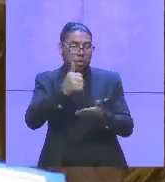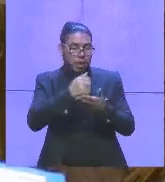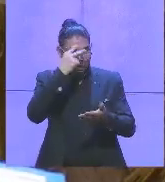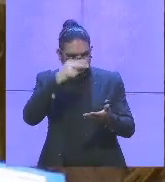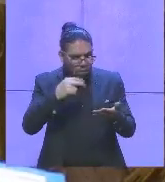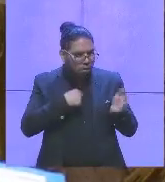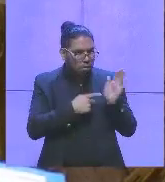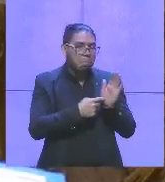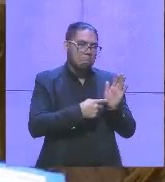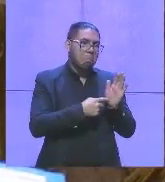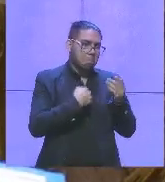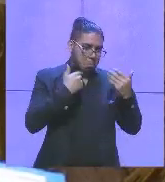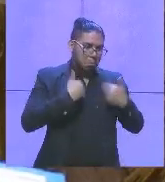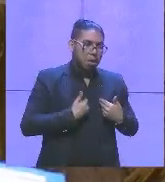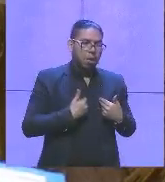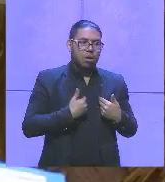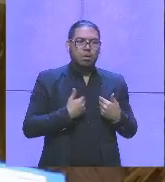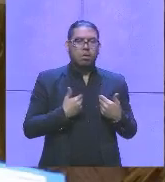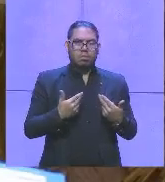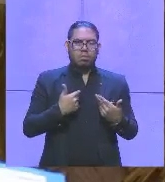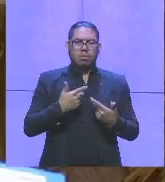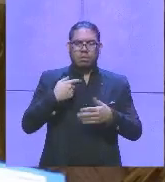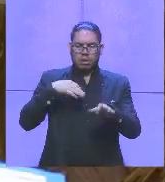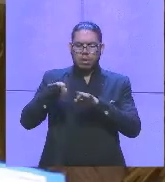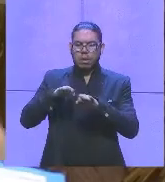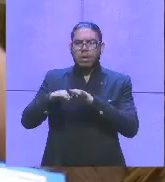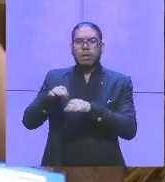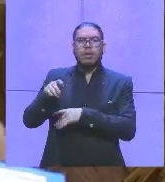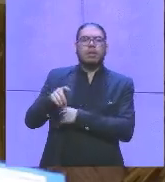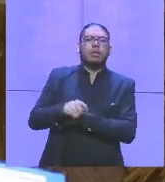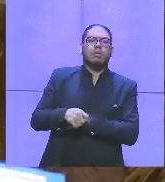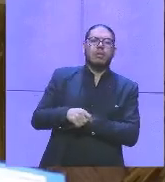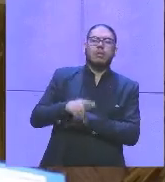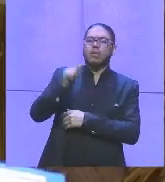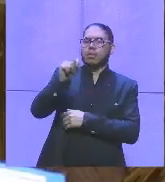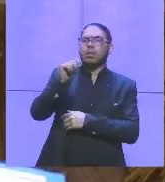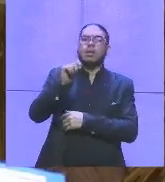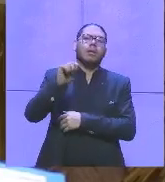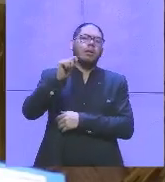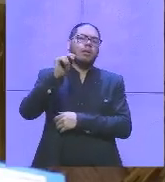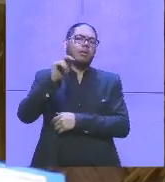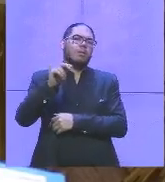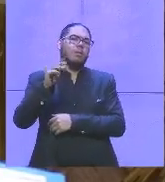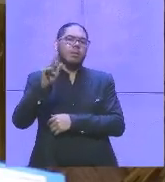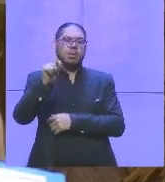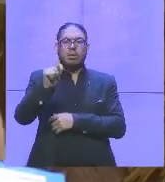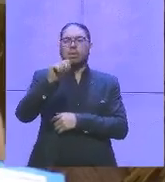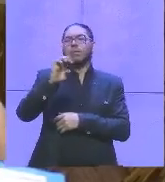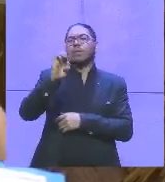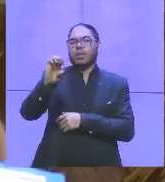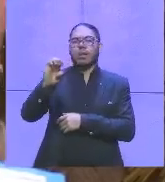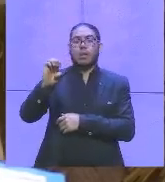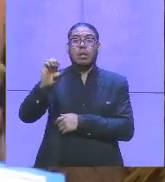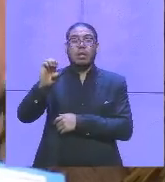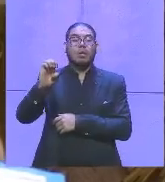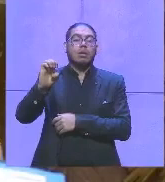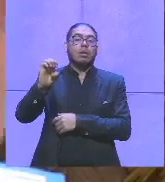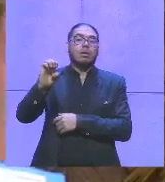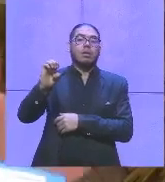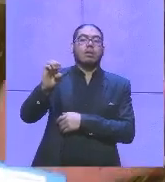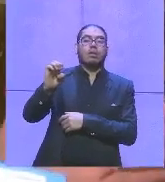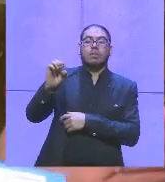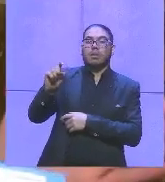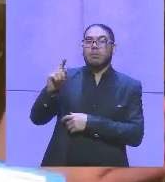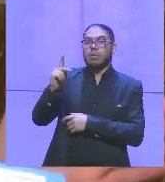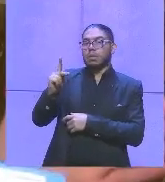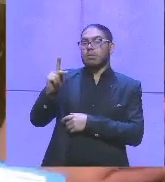decía, cuando llegué a trabajar en el Tribunal Electoral, trabajo en el Tribunal Electoral, la gente en respuesta me decía, ah, en el INE. Entonces, como que era difícil hacer